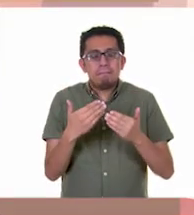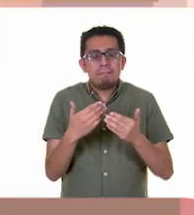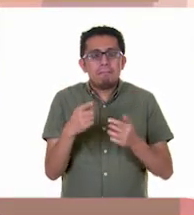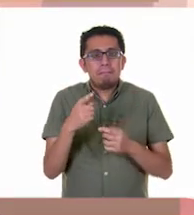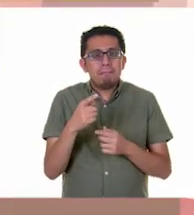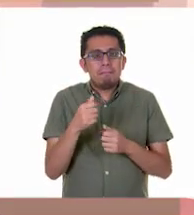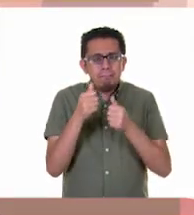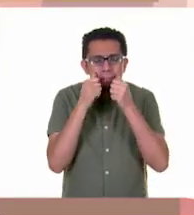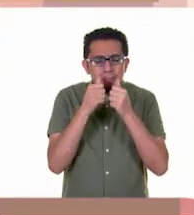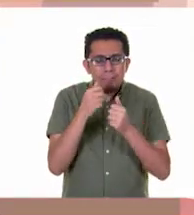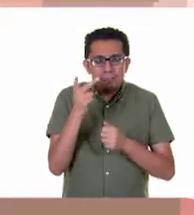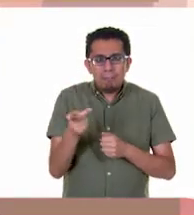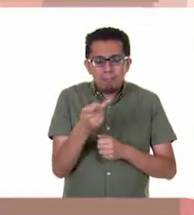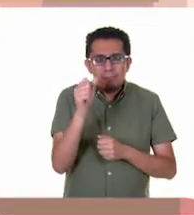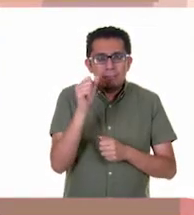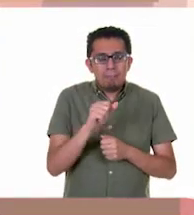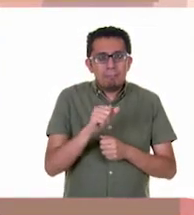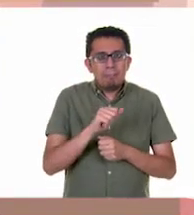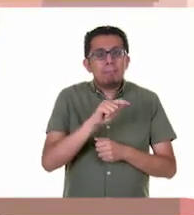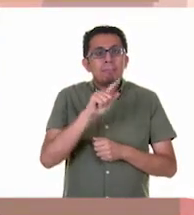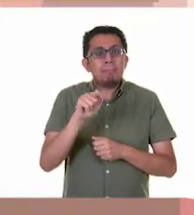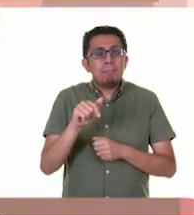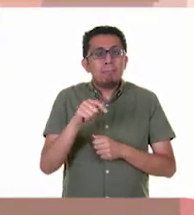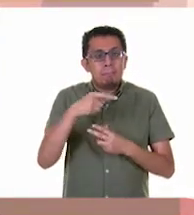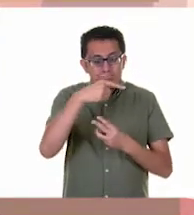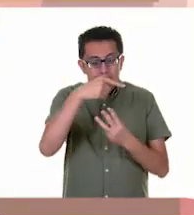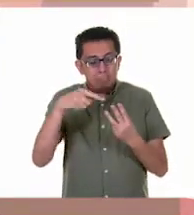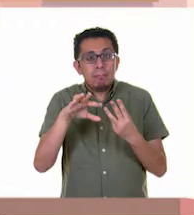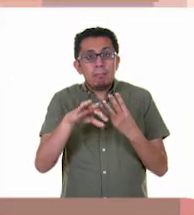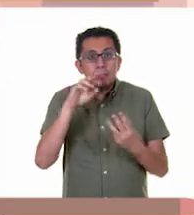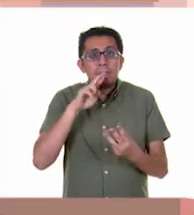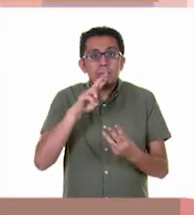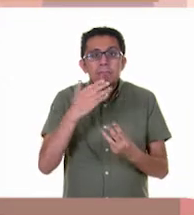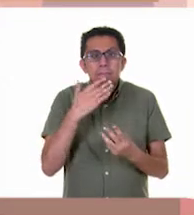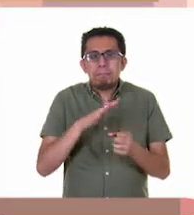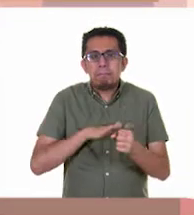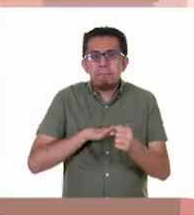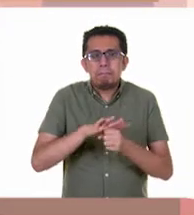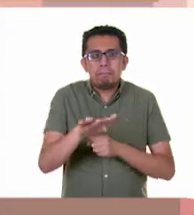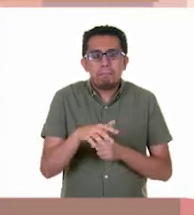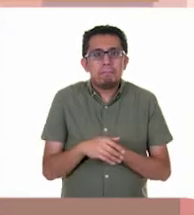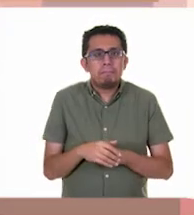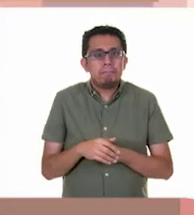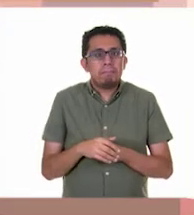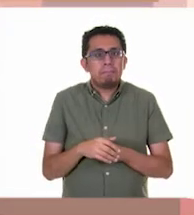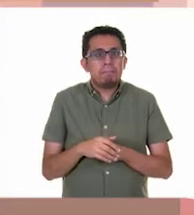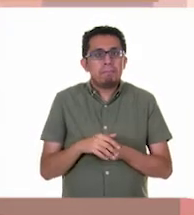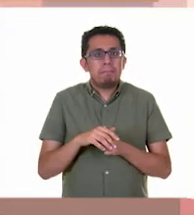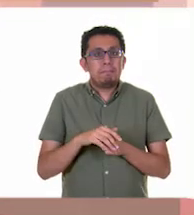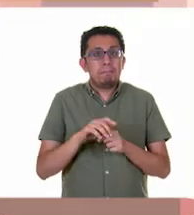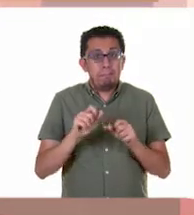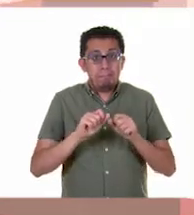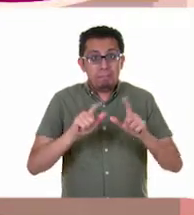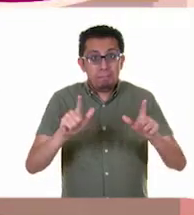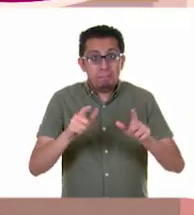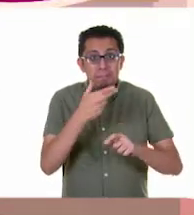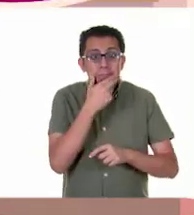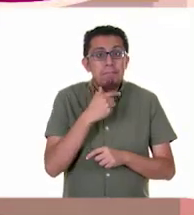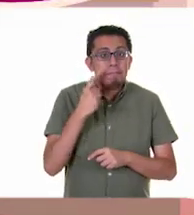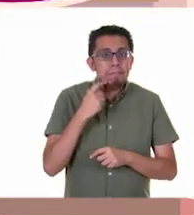la pregunta del día de hoy y deberán elegir la respuesta que crean sea la correcta. ¿Están listos y listas?